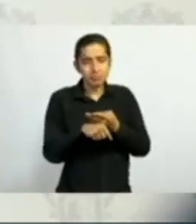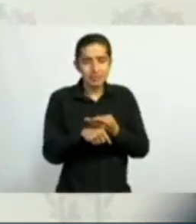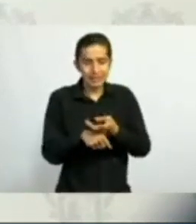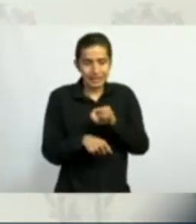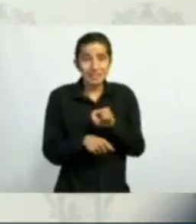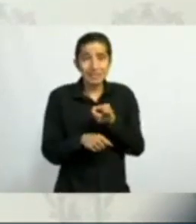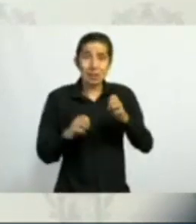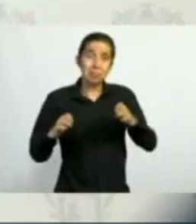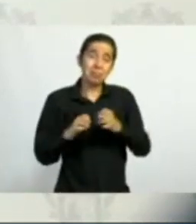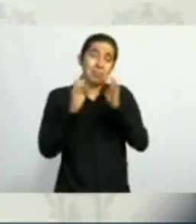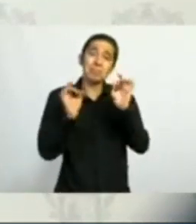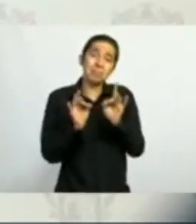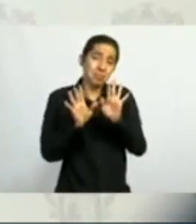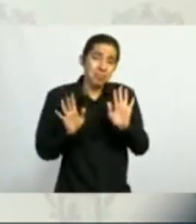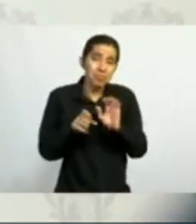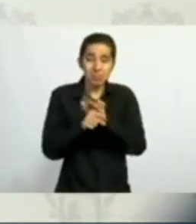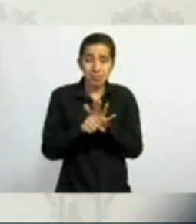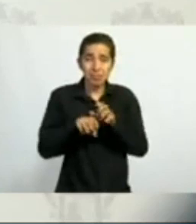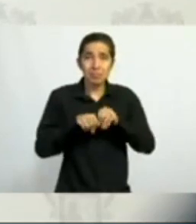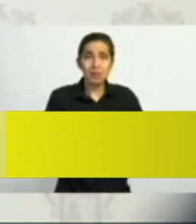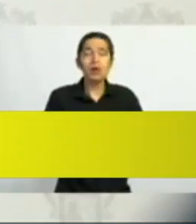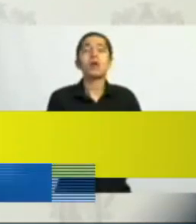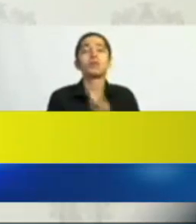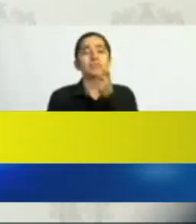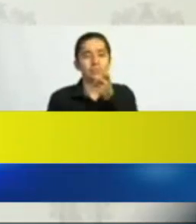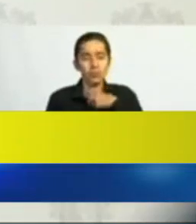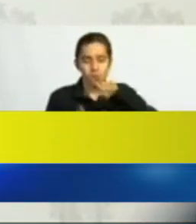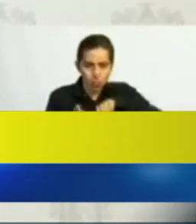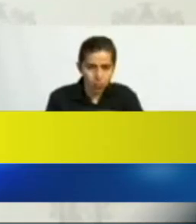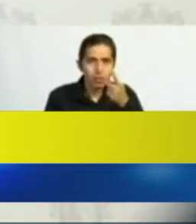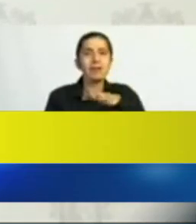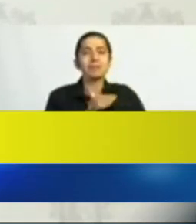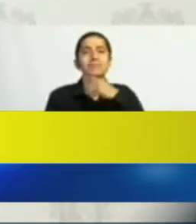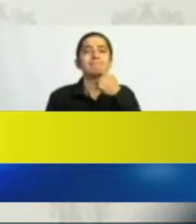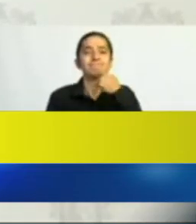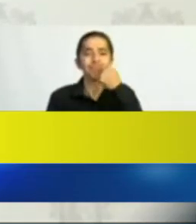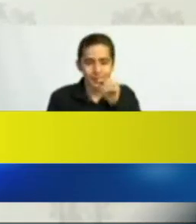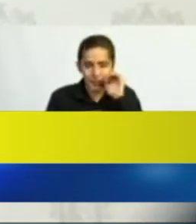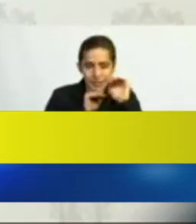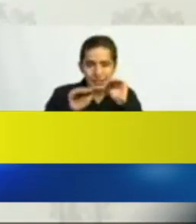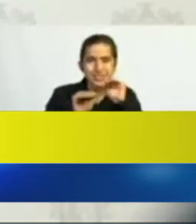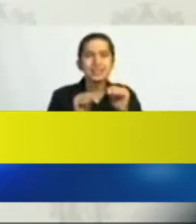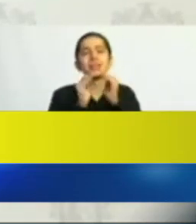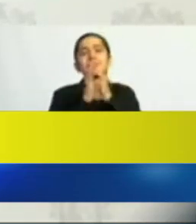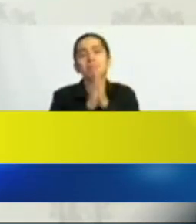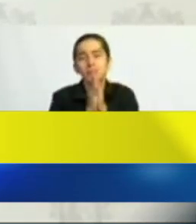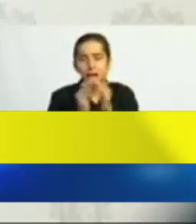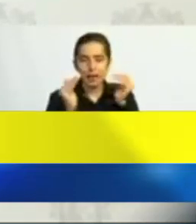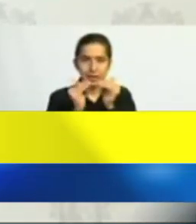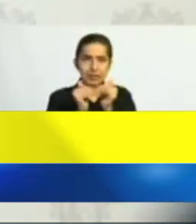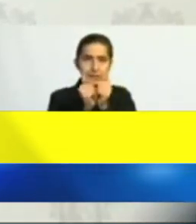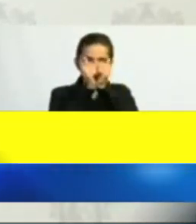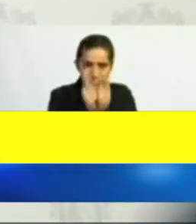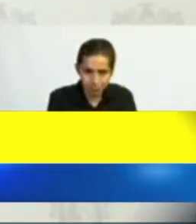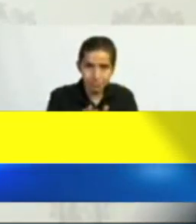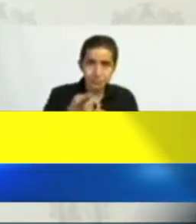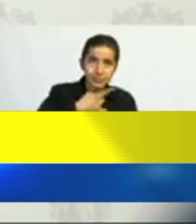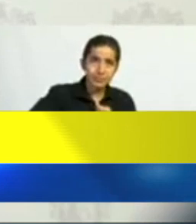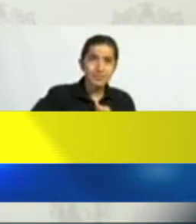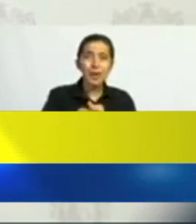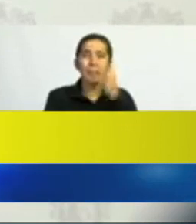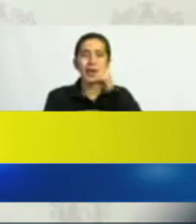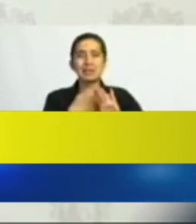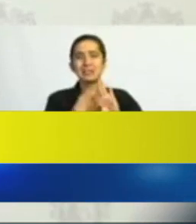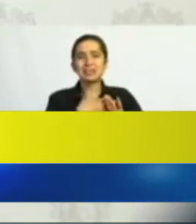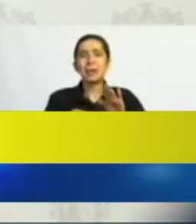emergencia y por ello, una vez más, hago el llamado a quedarnos en casa para evitar más